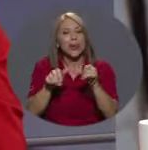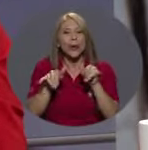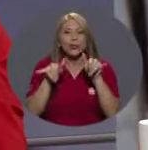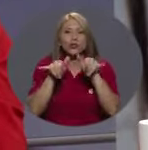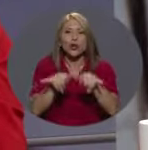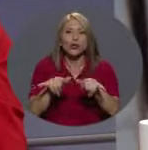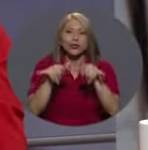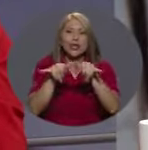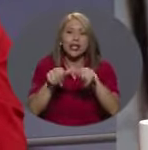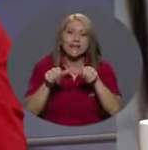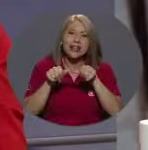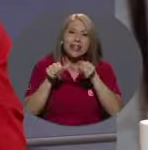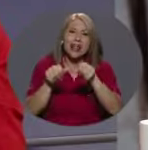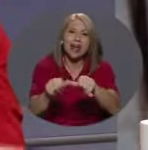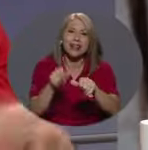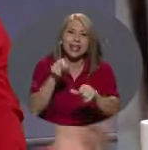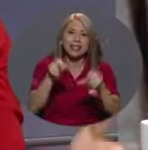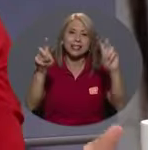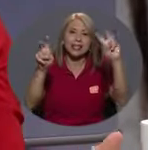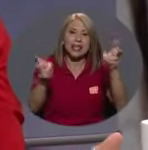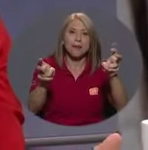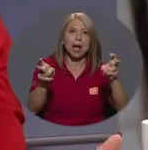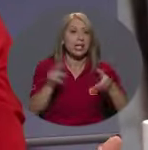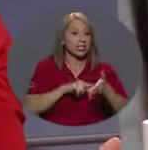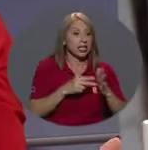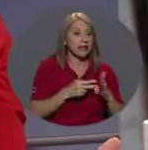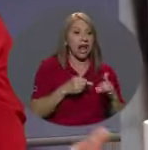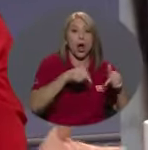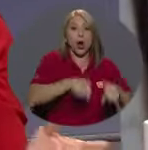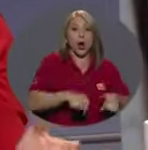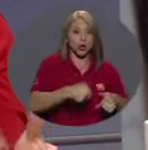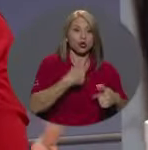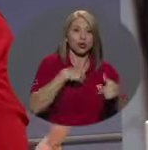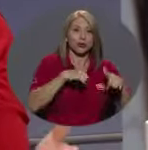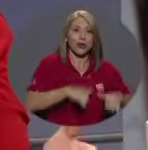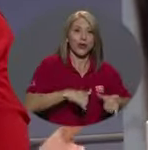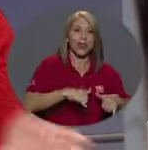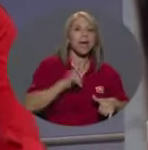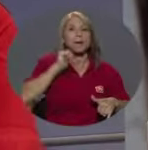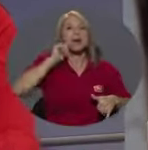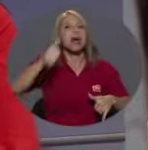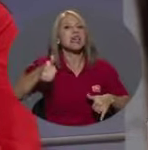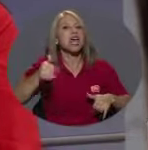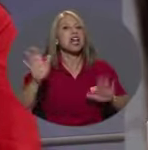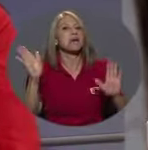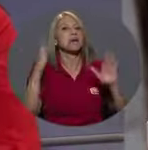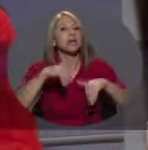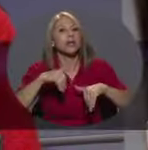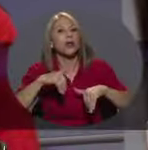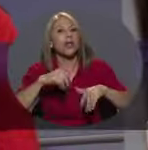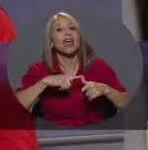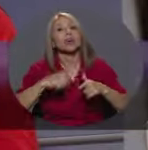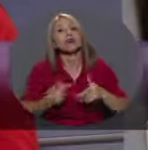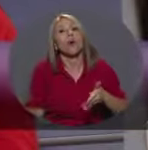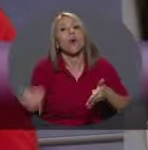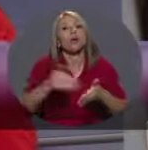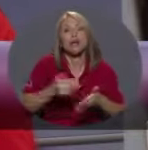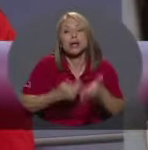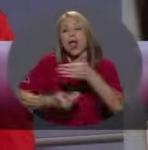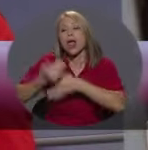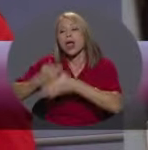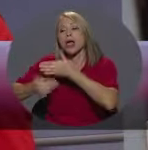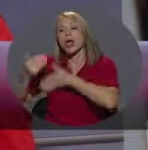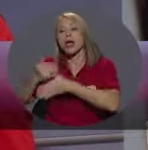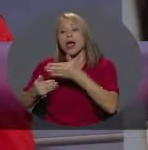sostenibilidad en este tema, ¿verdad? No es que hoy estamos y mañana no estamos, entonces retomamos y nos devolvemos en el tiempo y perdemos